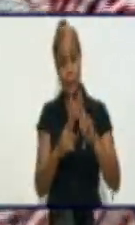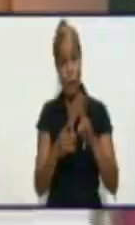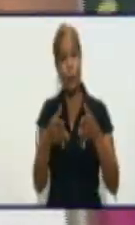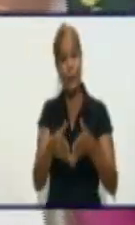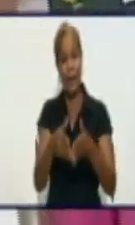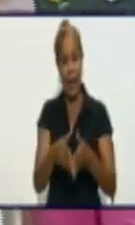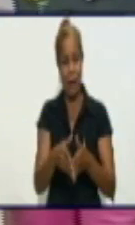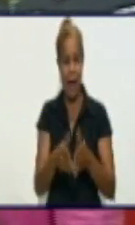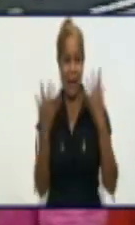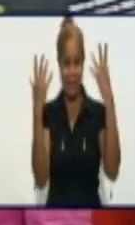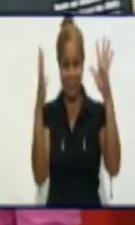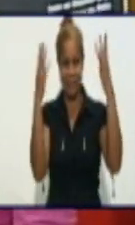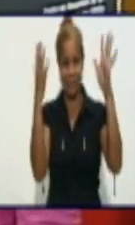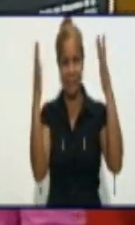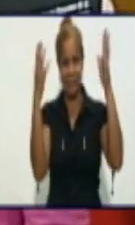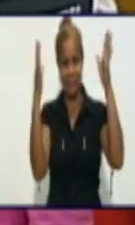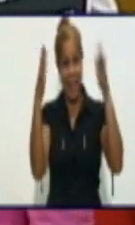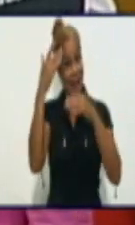es,